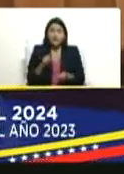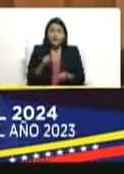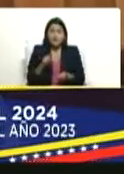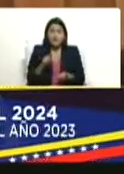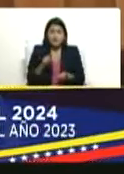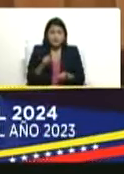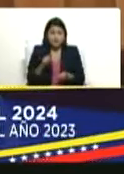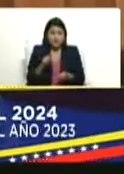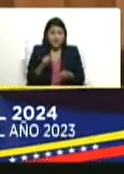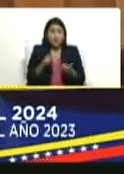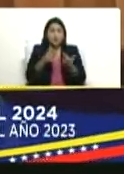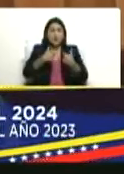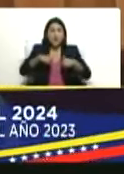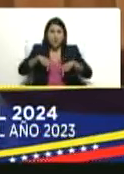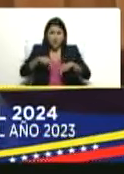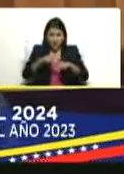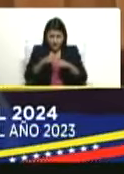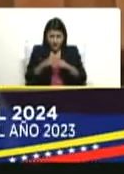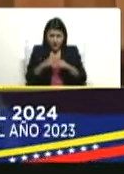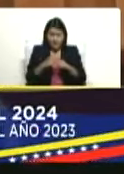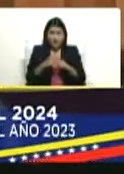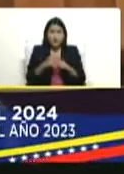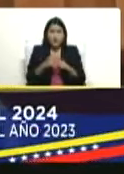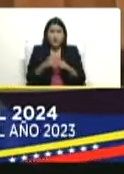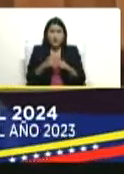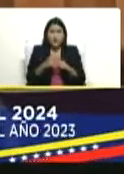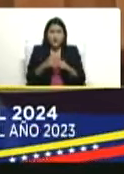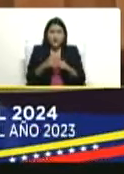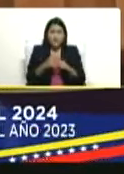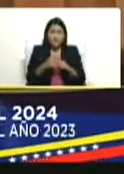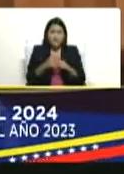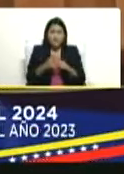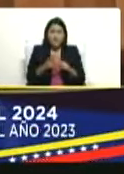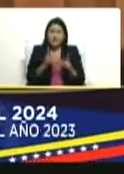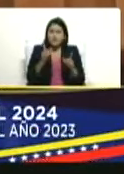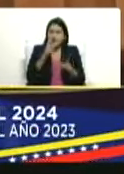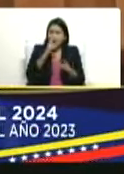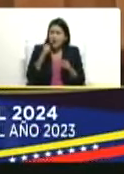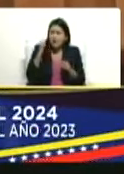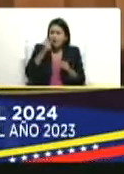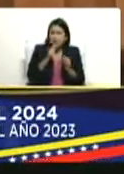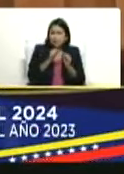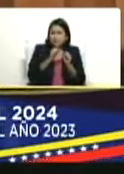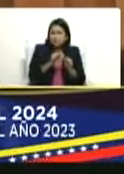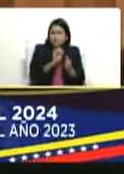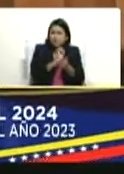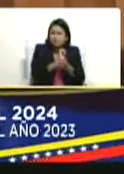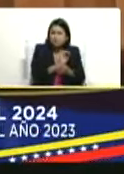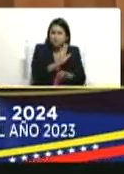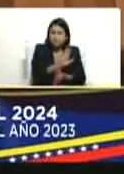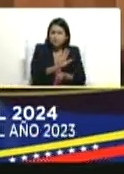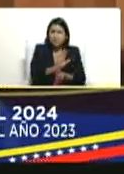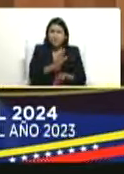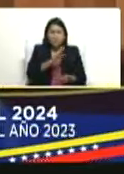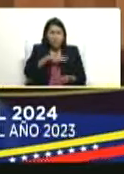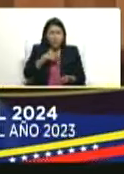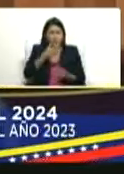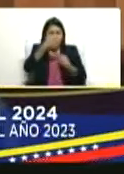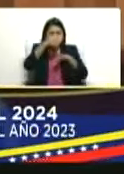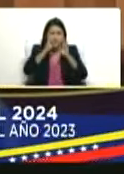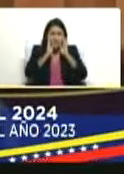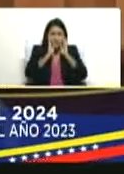para pagar su causa y tenga su asistencia para